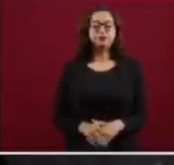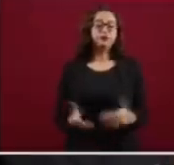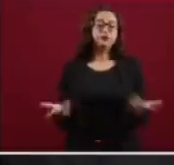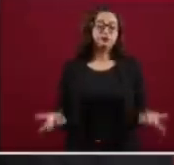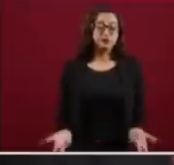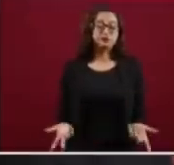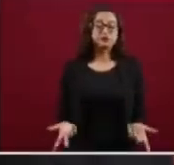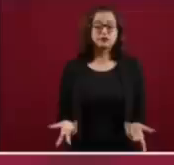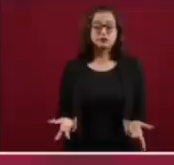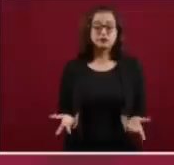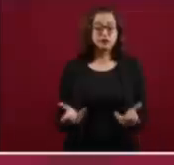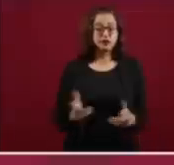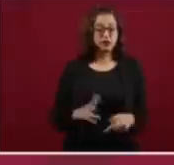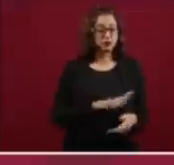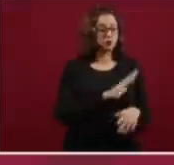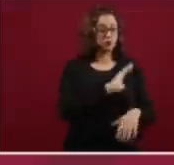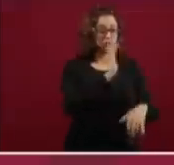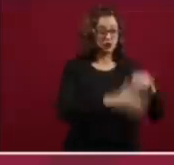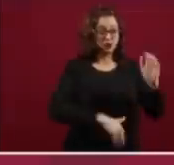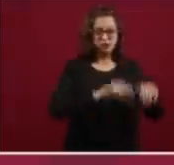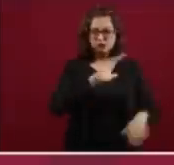si eso se termina